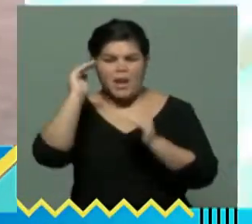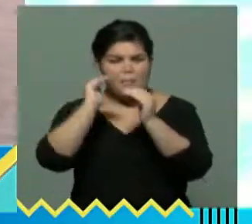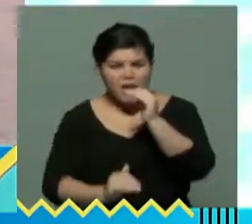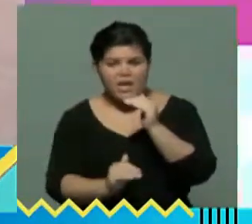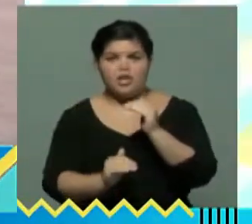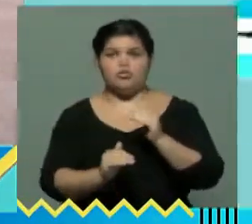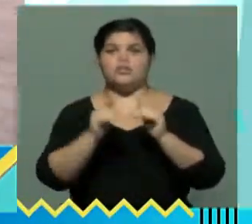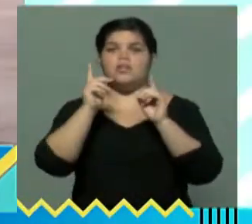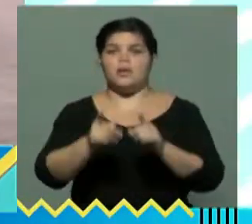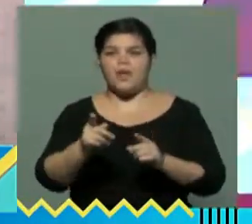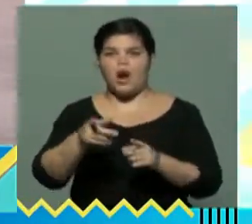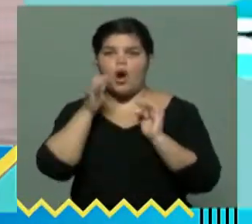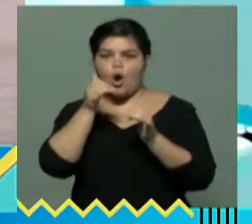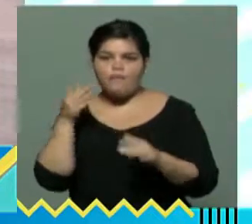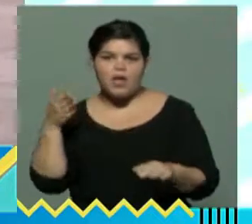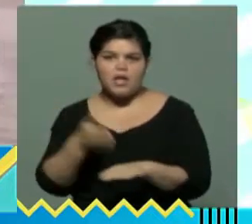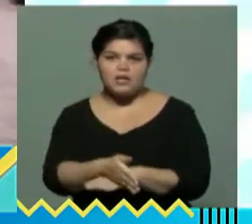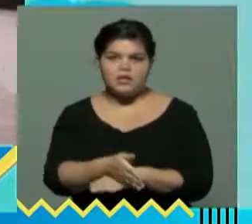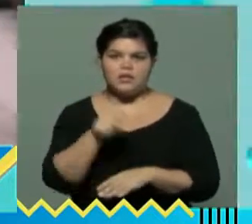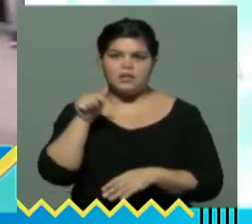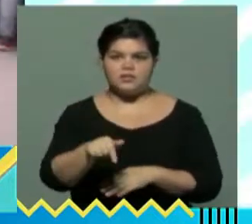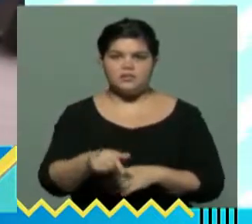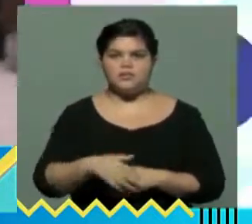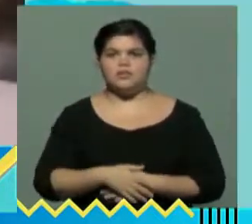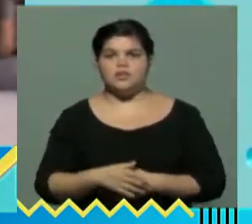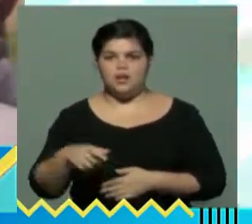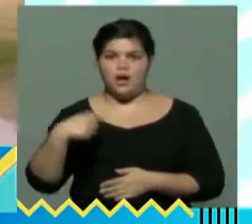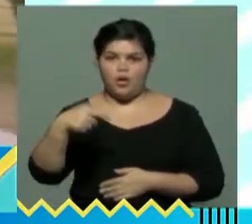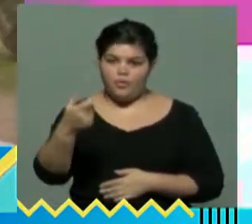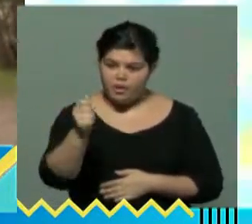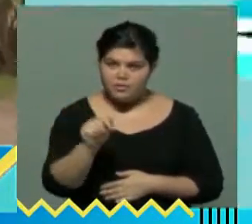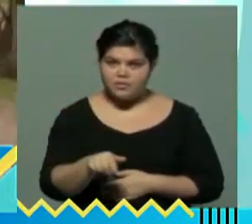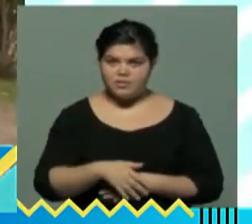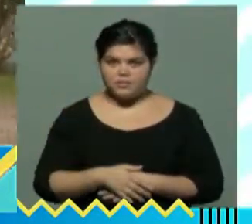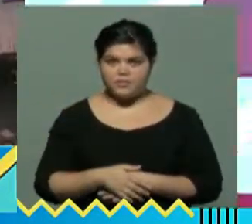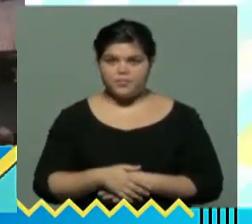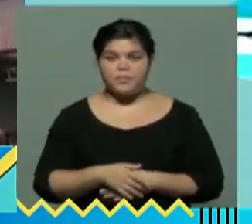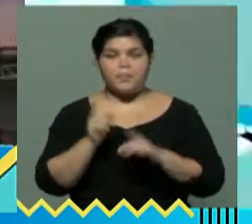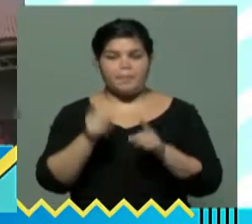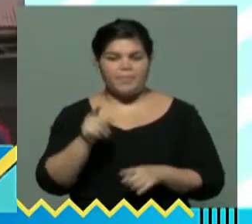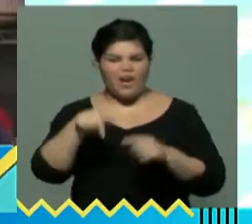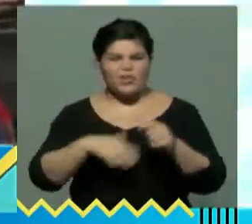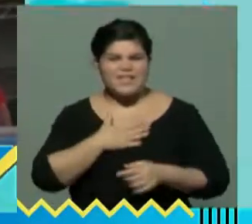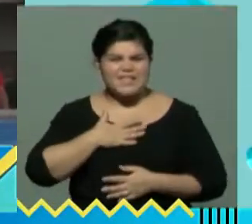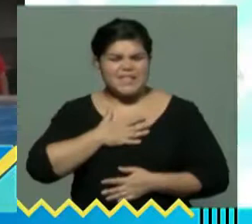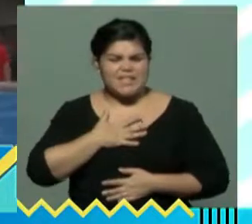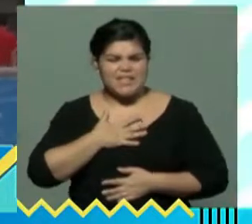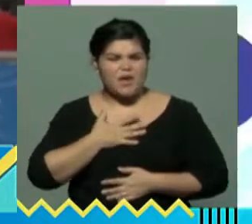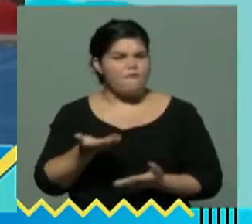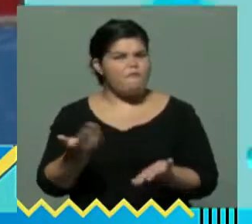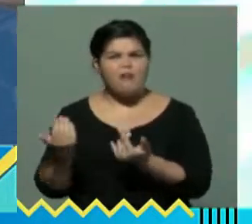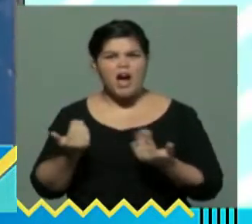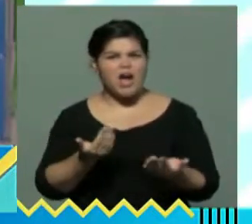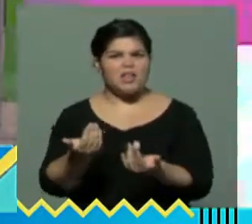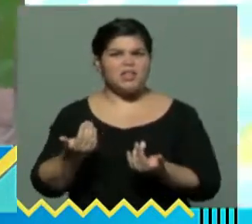ahora tiene una reforma previsional. Hay un montón de factores que hoy nos hacen sentir precarizados como jóvenes, a pesar de